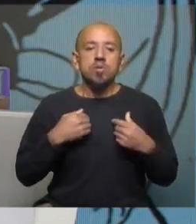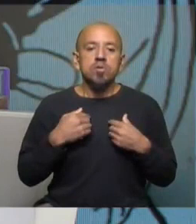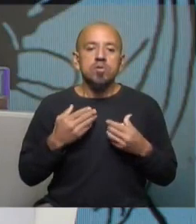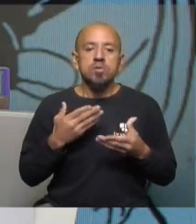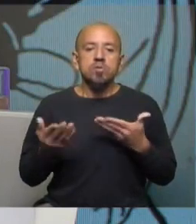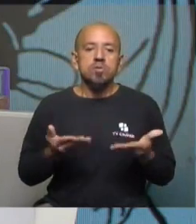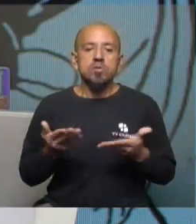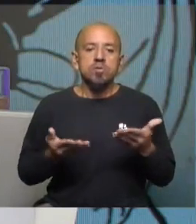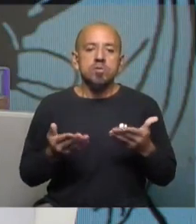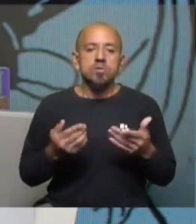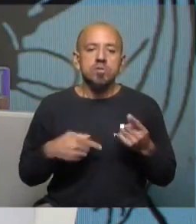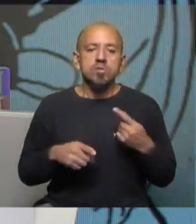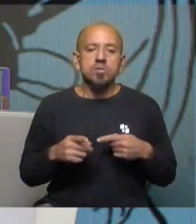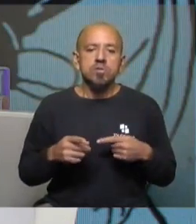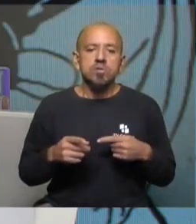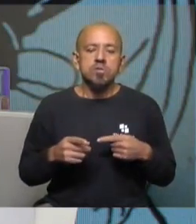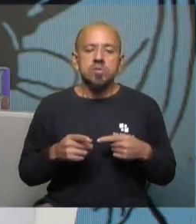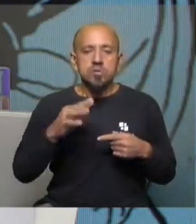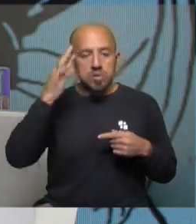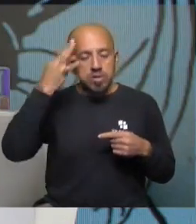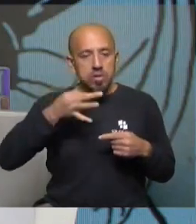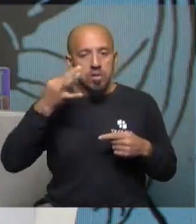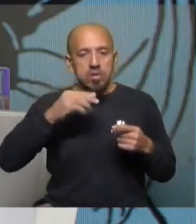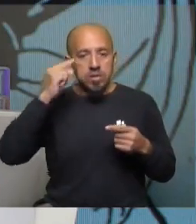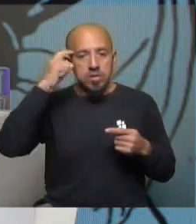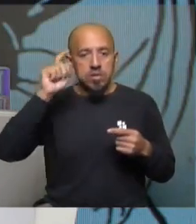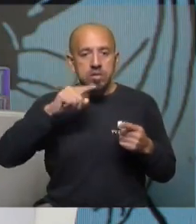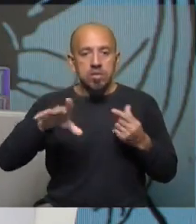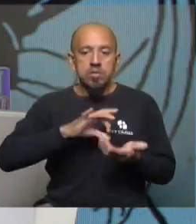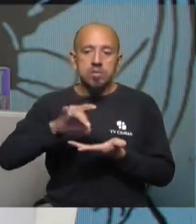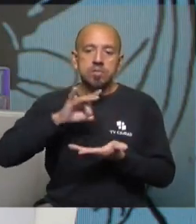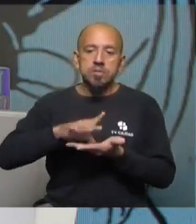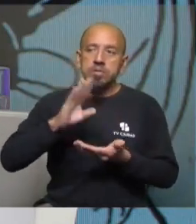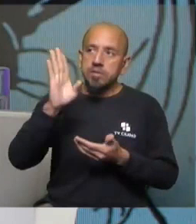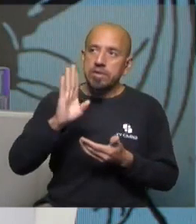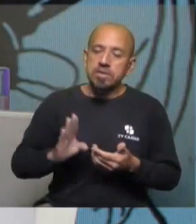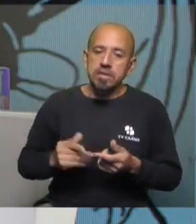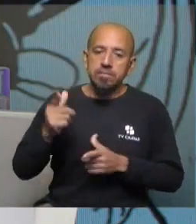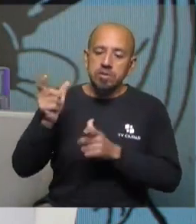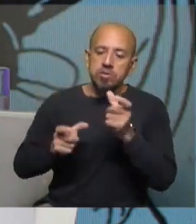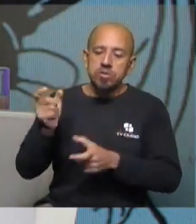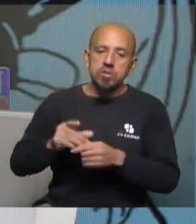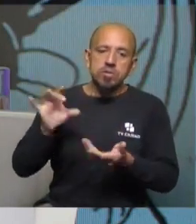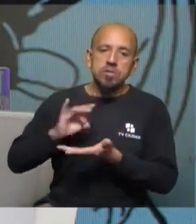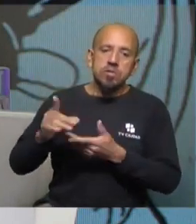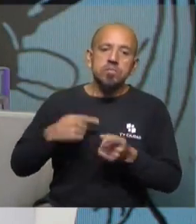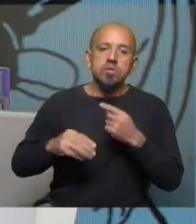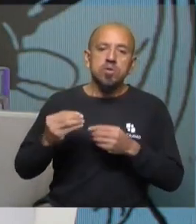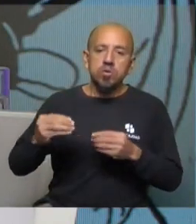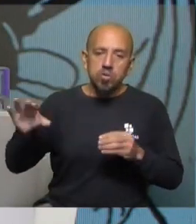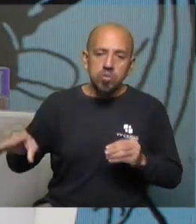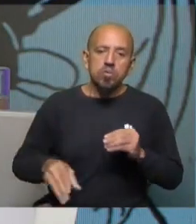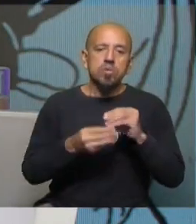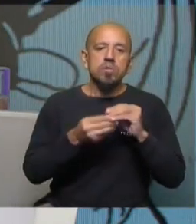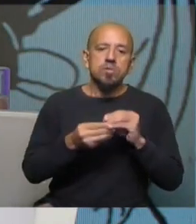y Medias noches ahí en la Florida no sé cuánto en realidad era la idea era echar a los brasileros pero reincorporarnos a las